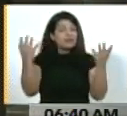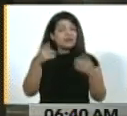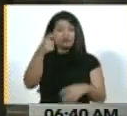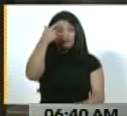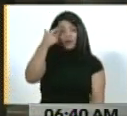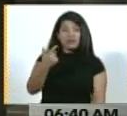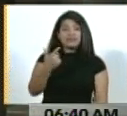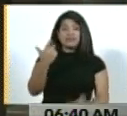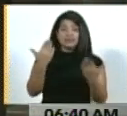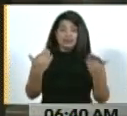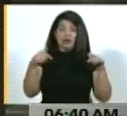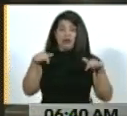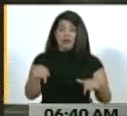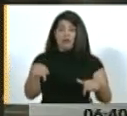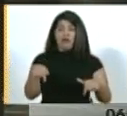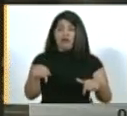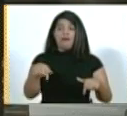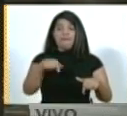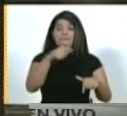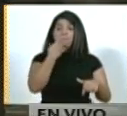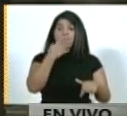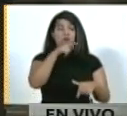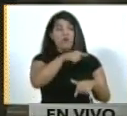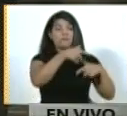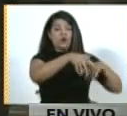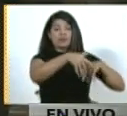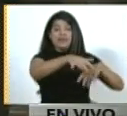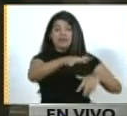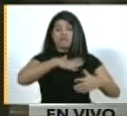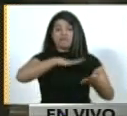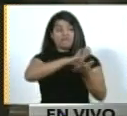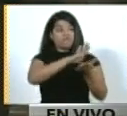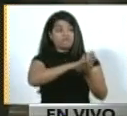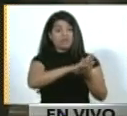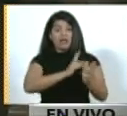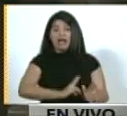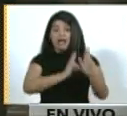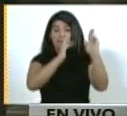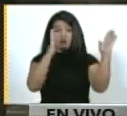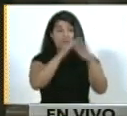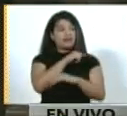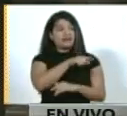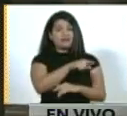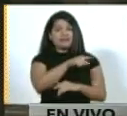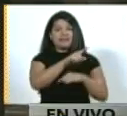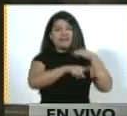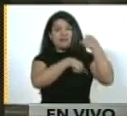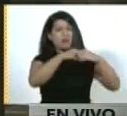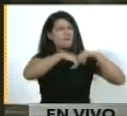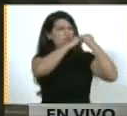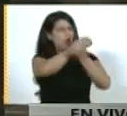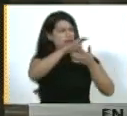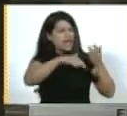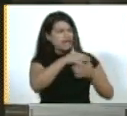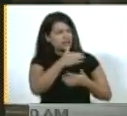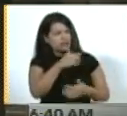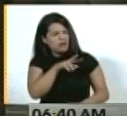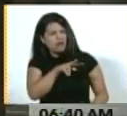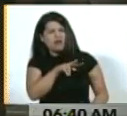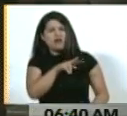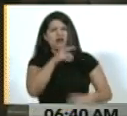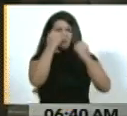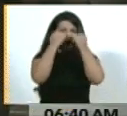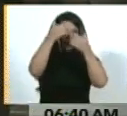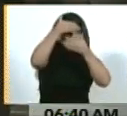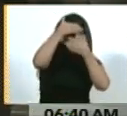cuando esa manifestación pacífica y sin armas se convierte en violenta,